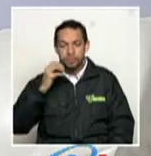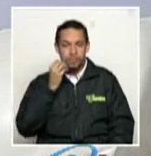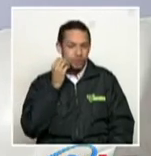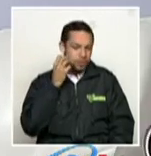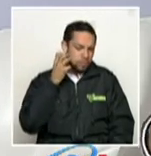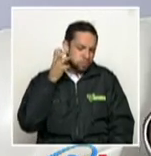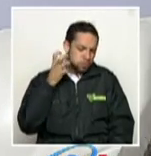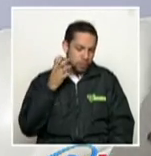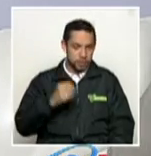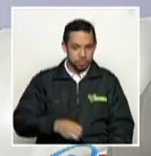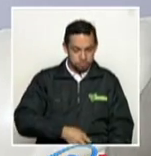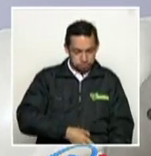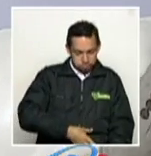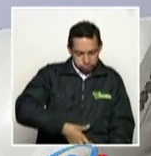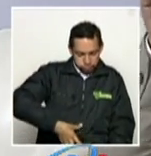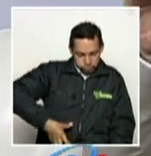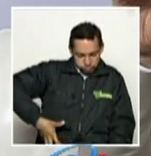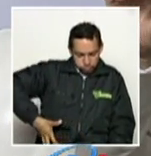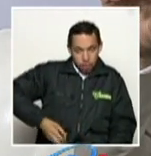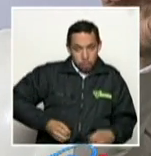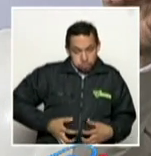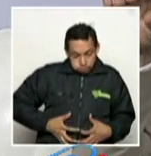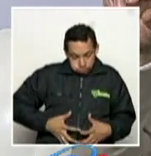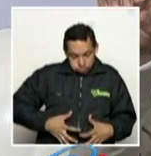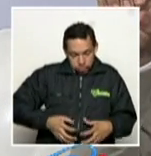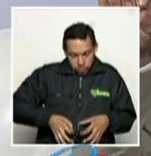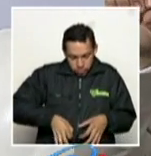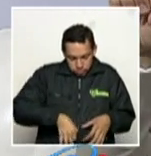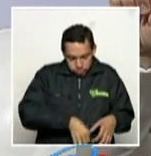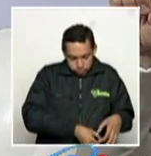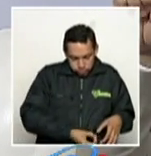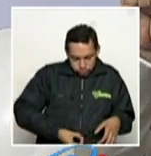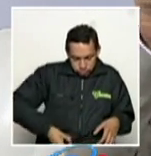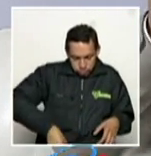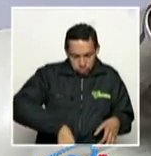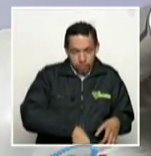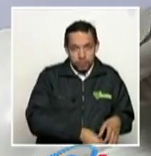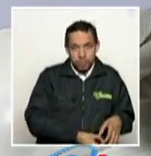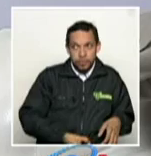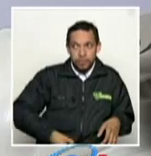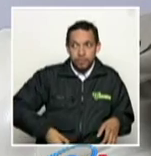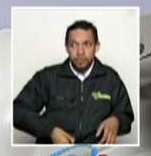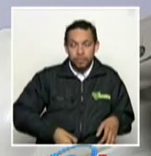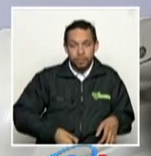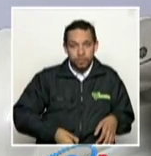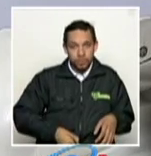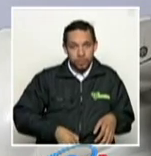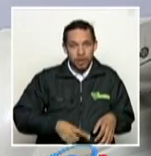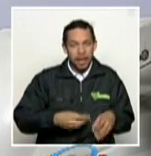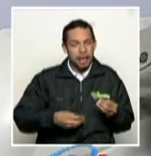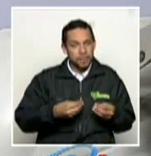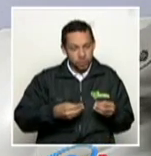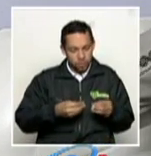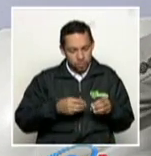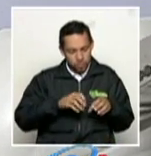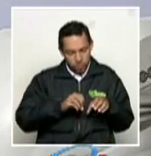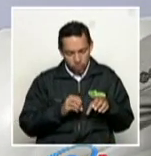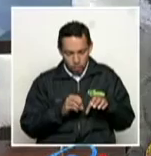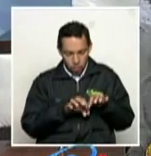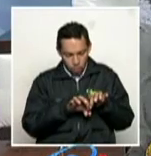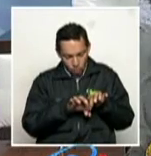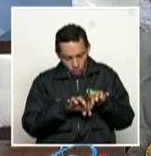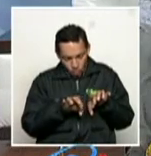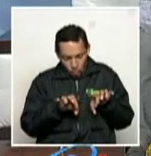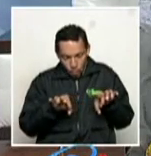inflamatorio a nivel intestinal, y el intestino, que es un tubo, se metió el tubito dentro del otro. Se